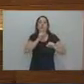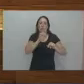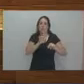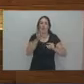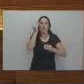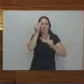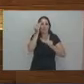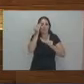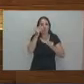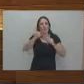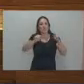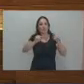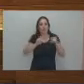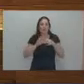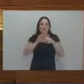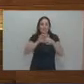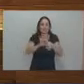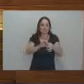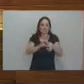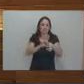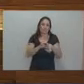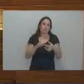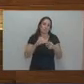decisiones que respondan a la política.